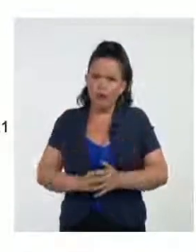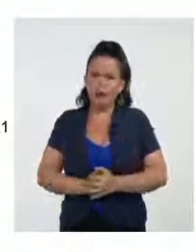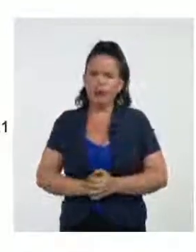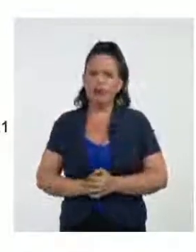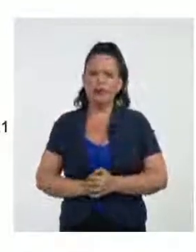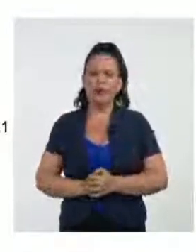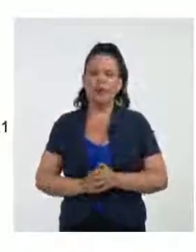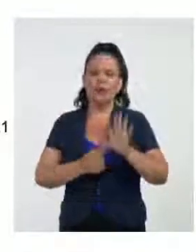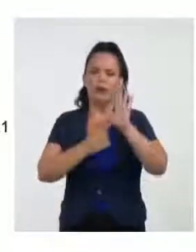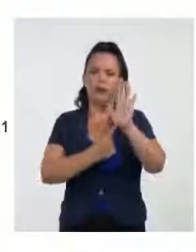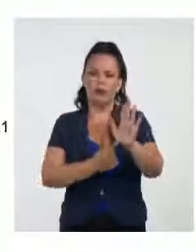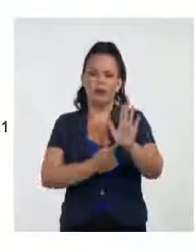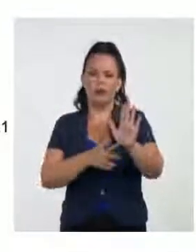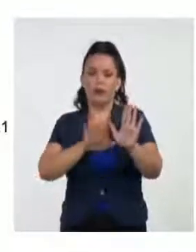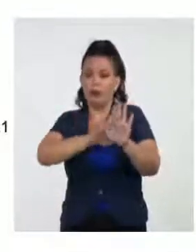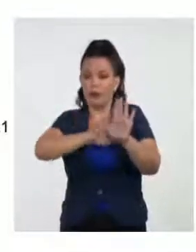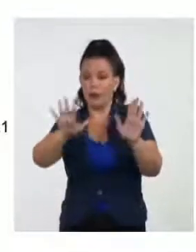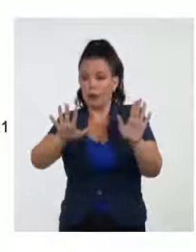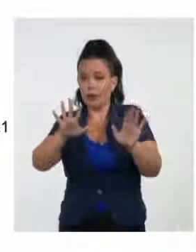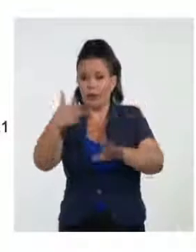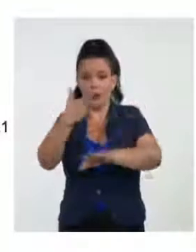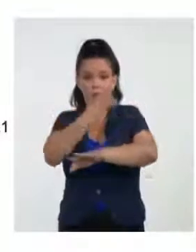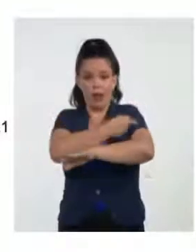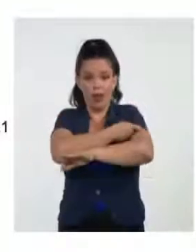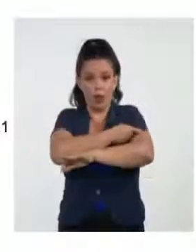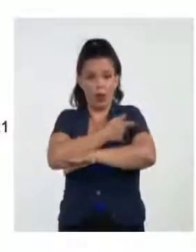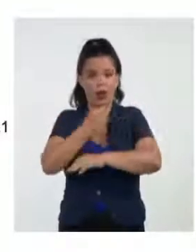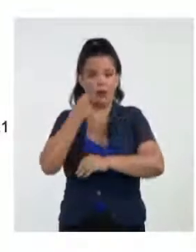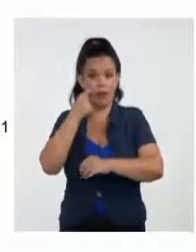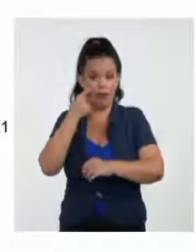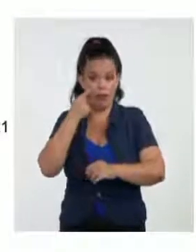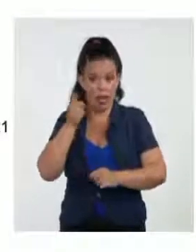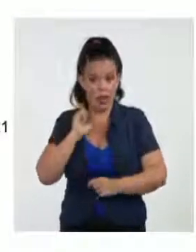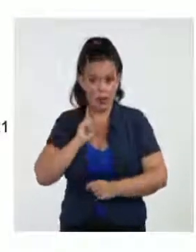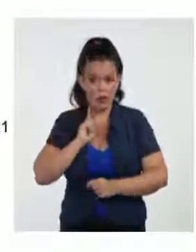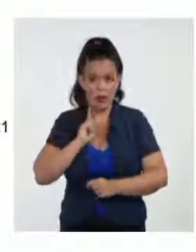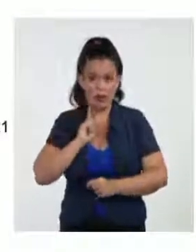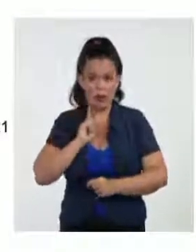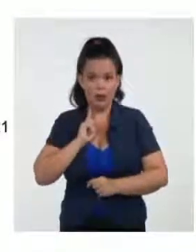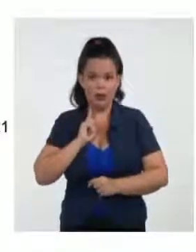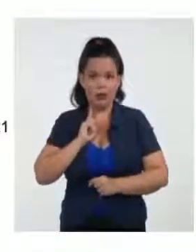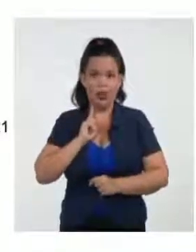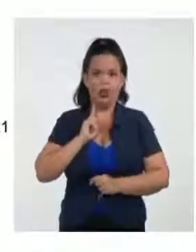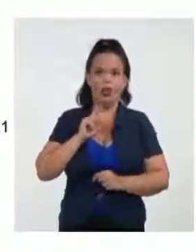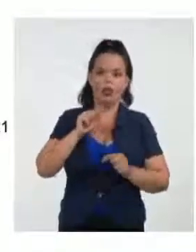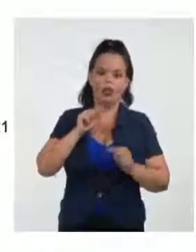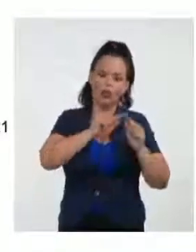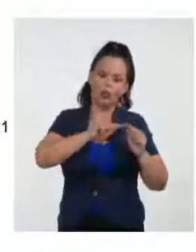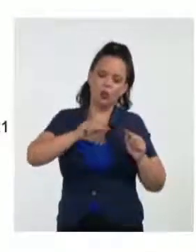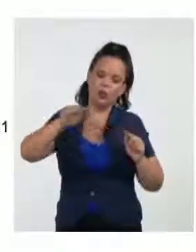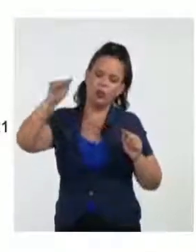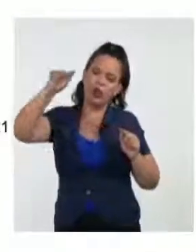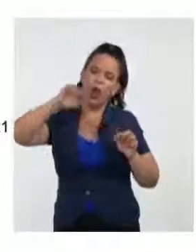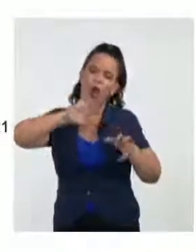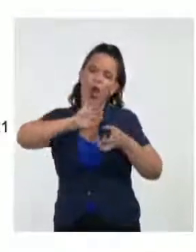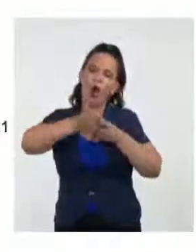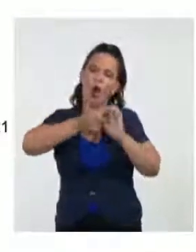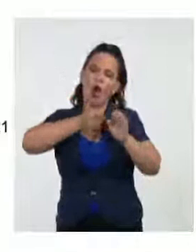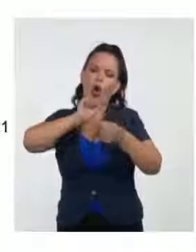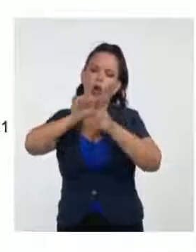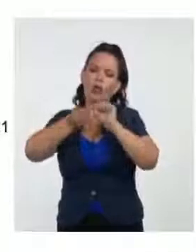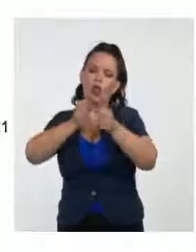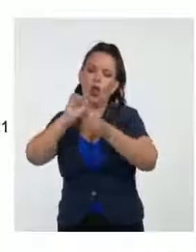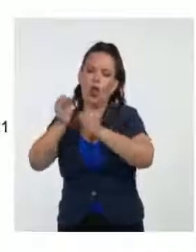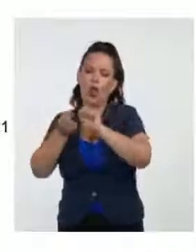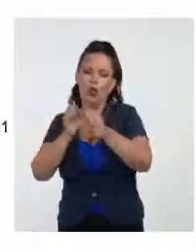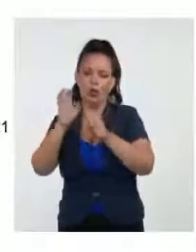introduce la vacunación, vean cómo hay un control. Es decir, hay una disminución del número de casos confirmados. No